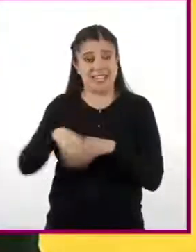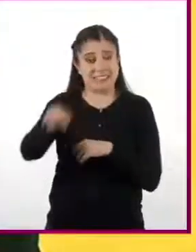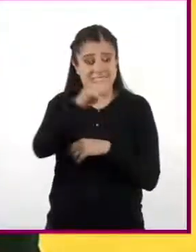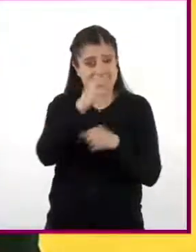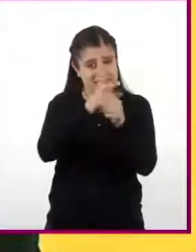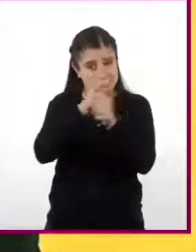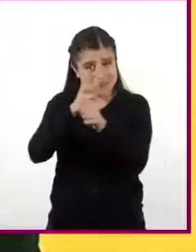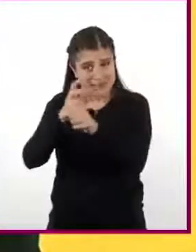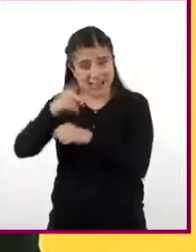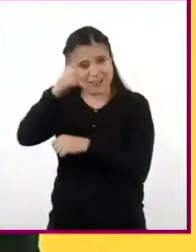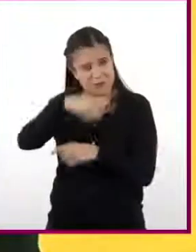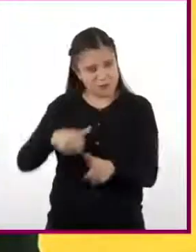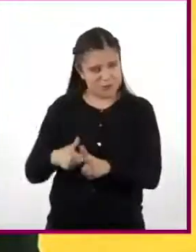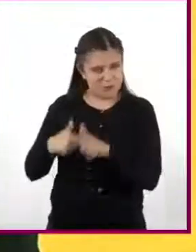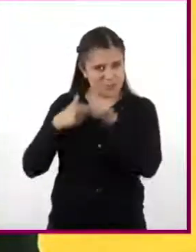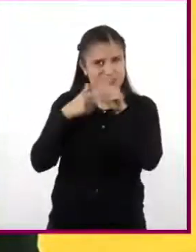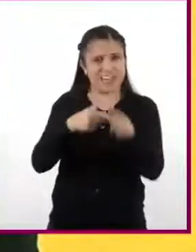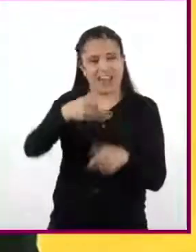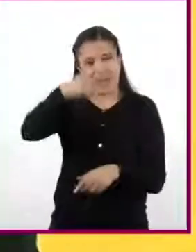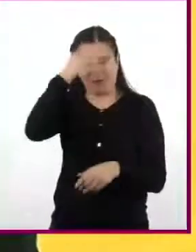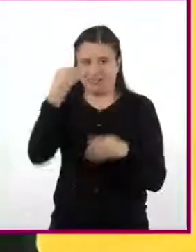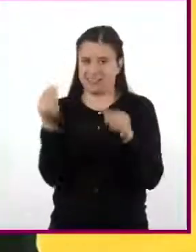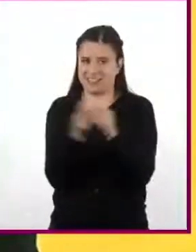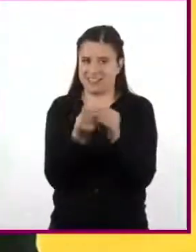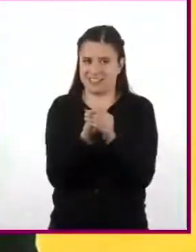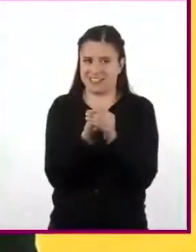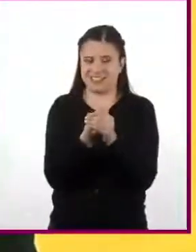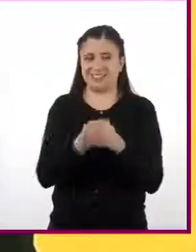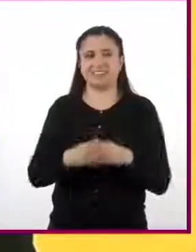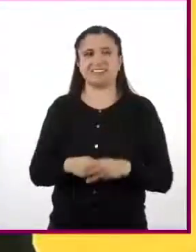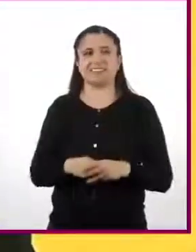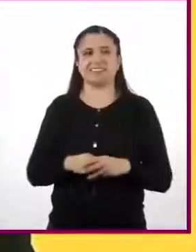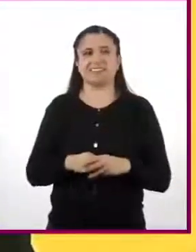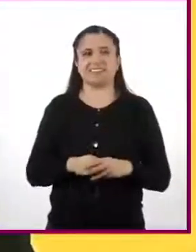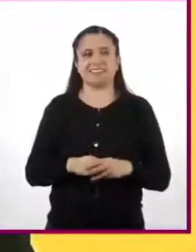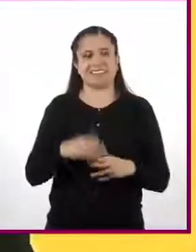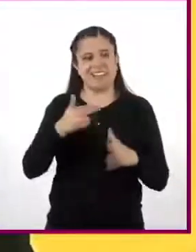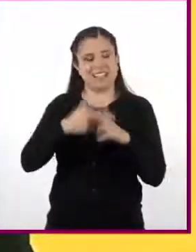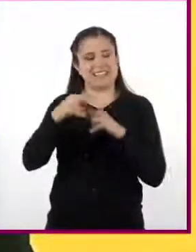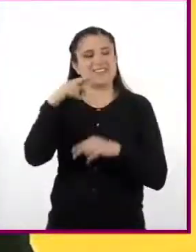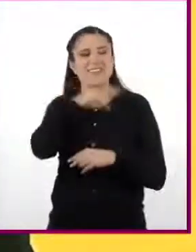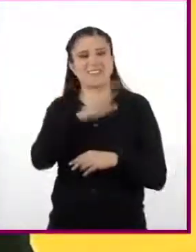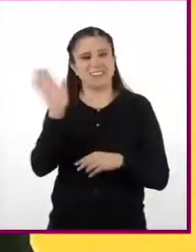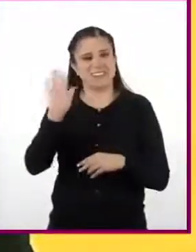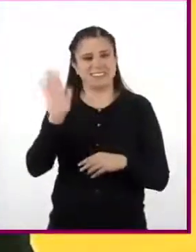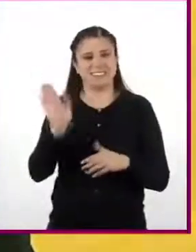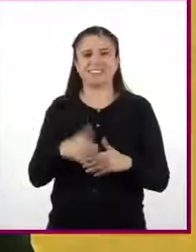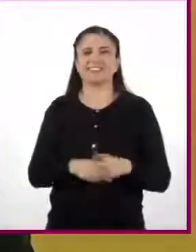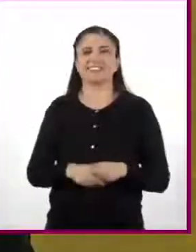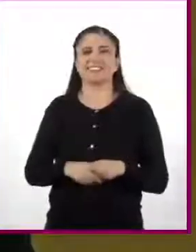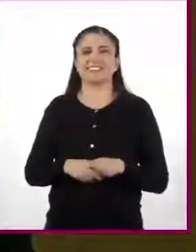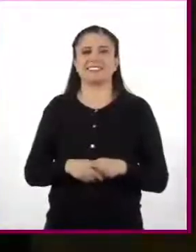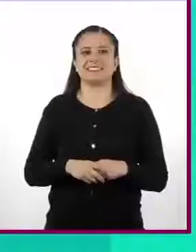los invitamos a seguir la programación de Aprende en Casa. ¡Hasta pronto!